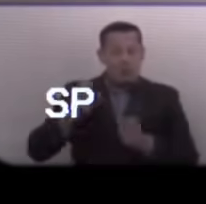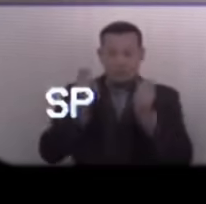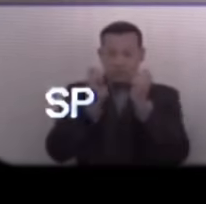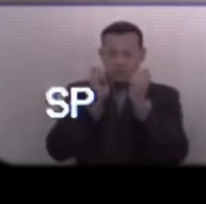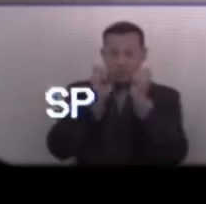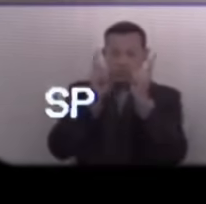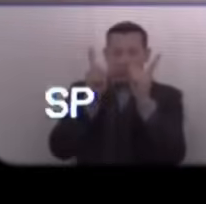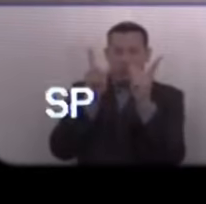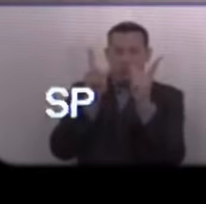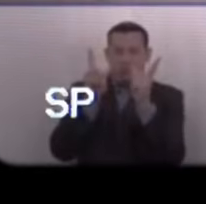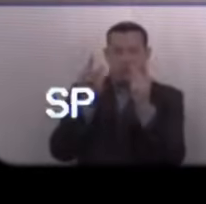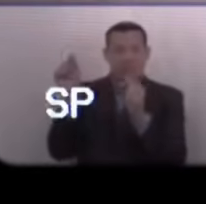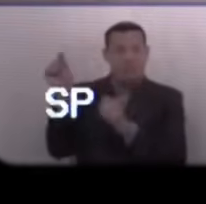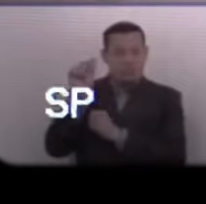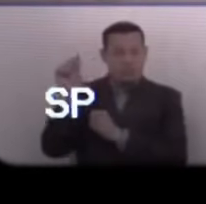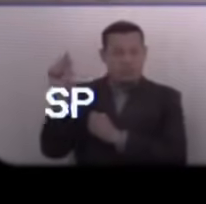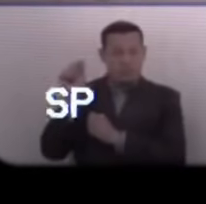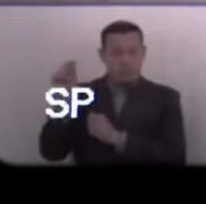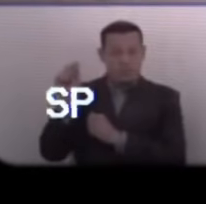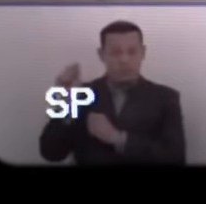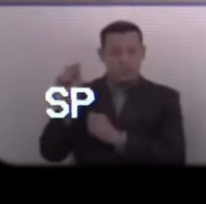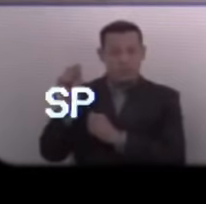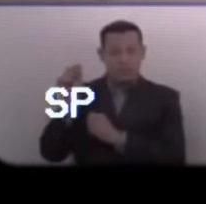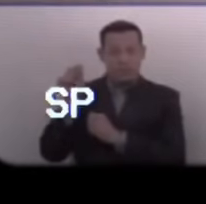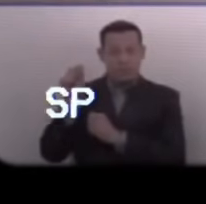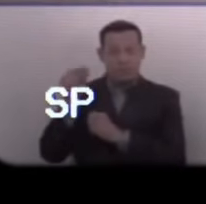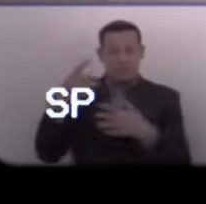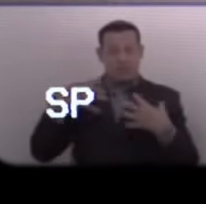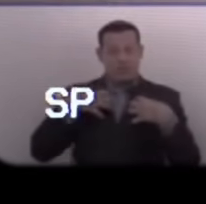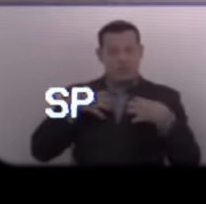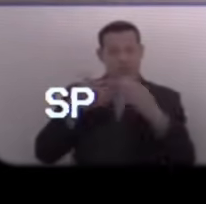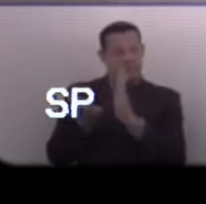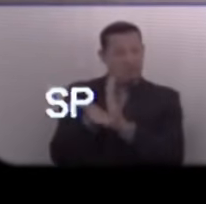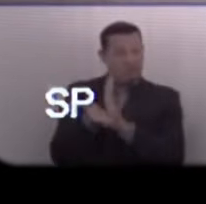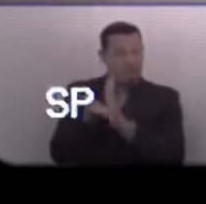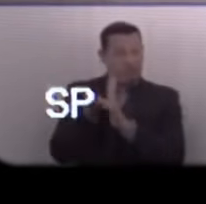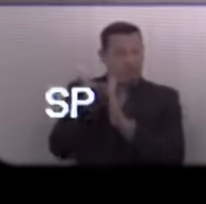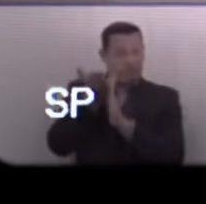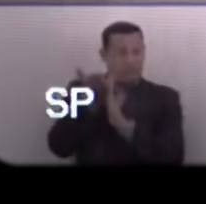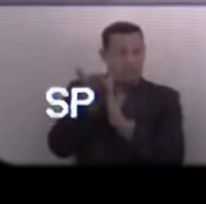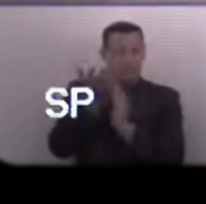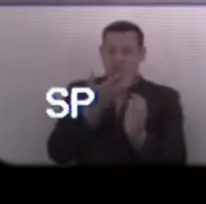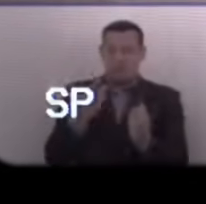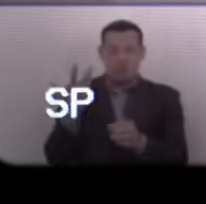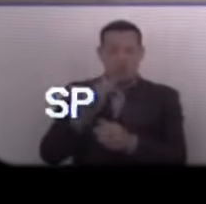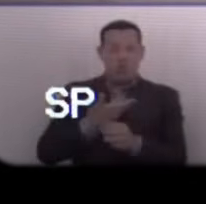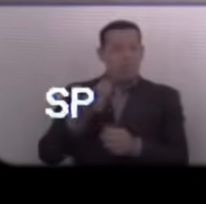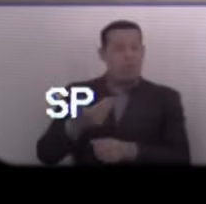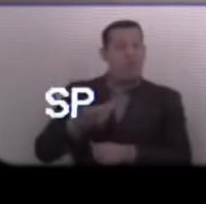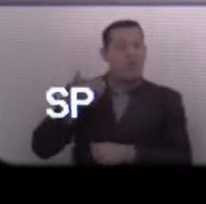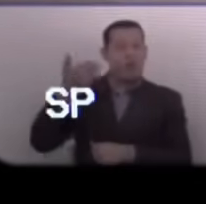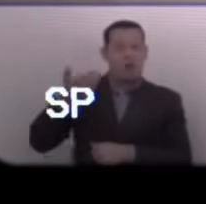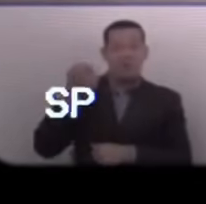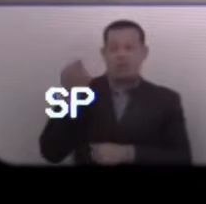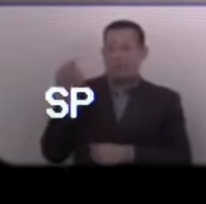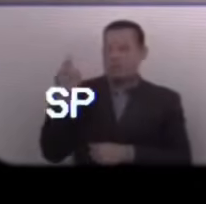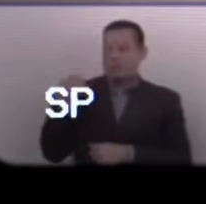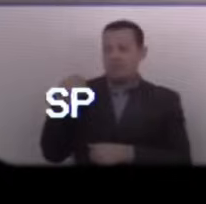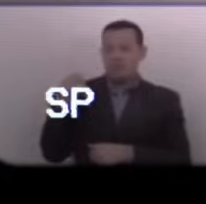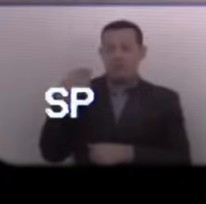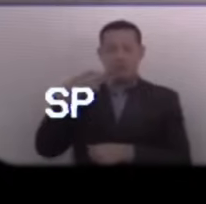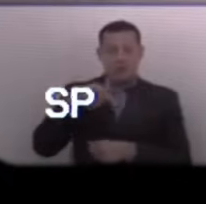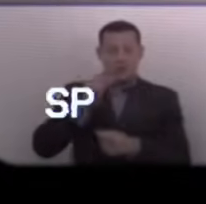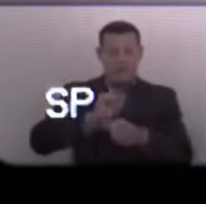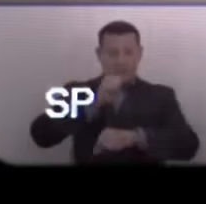increíble, lo que les ha permitido la subsistencia y el crecimiento durante todos estos años. Están